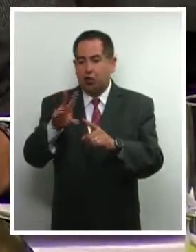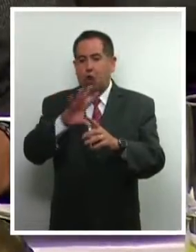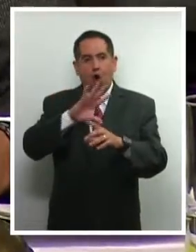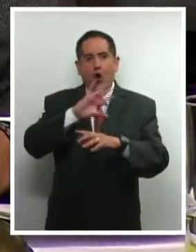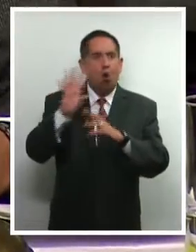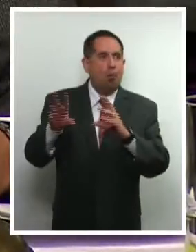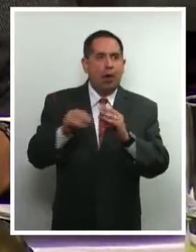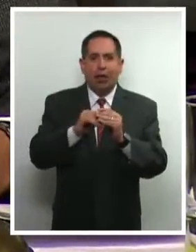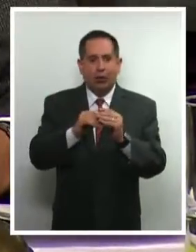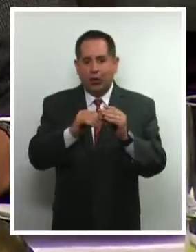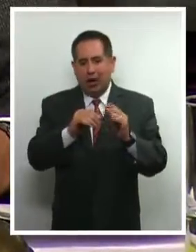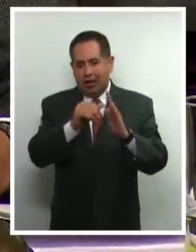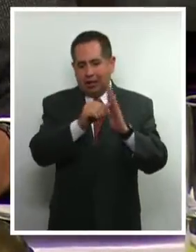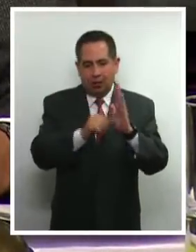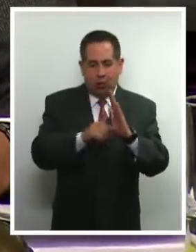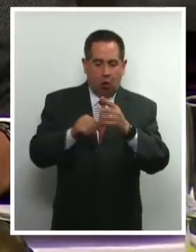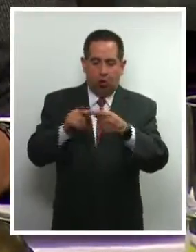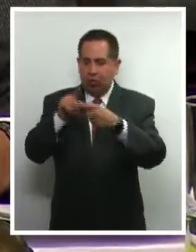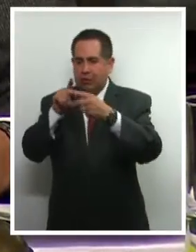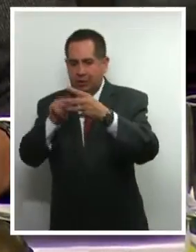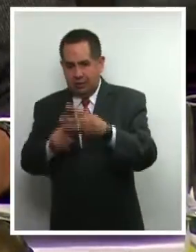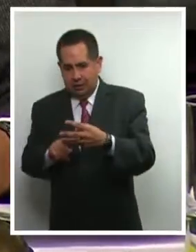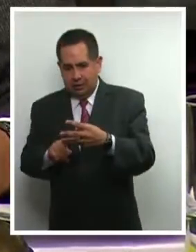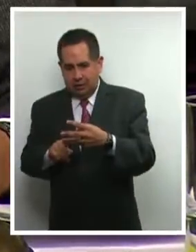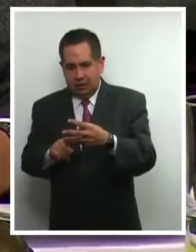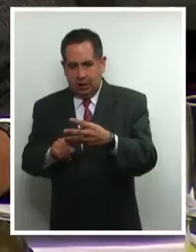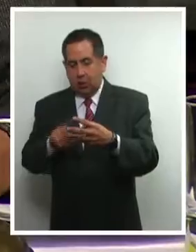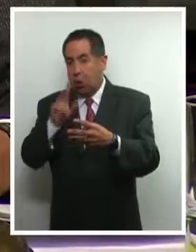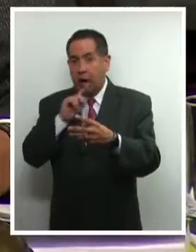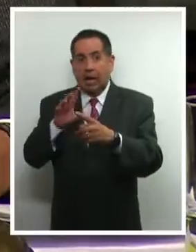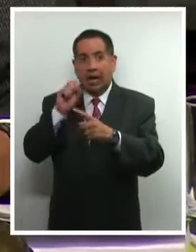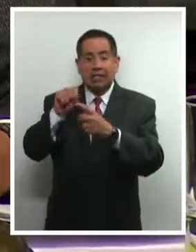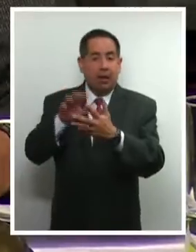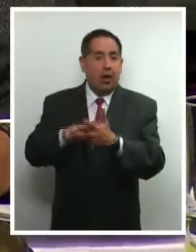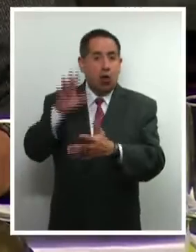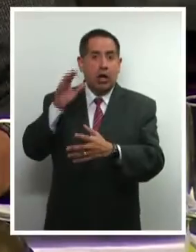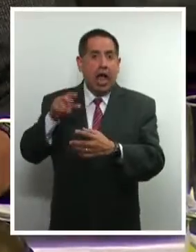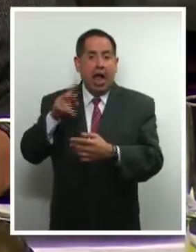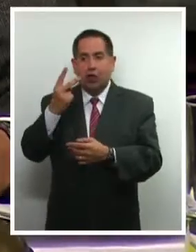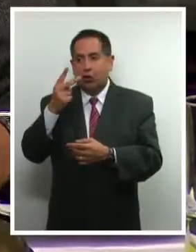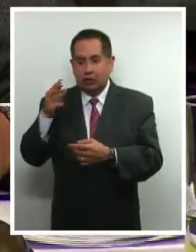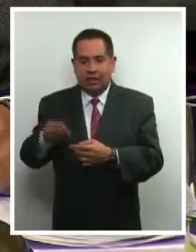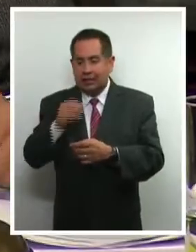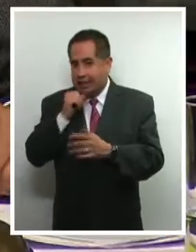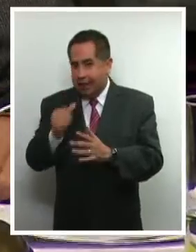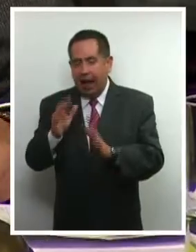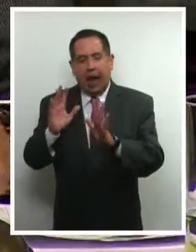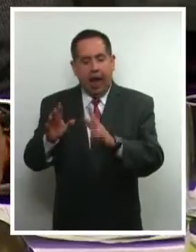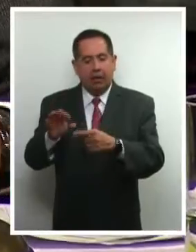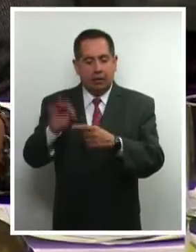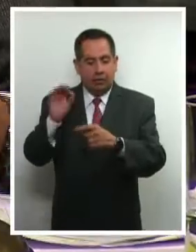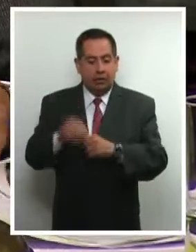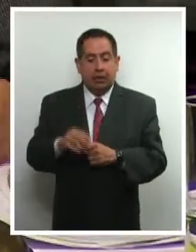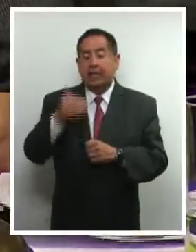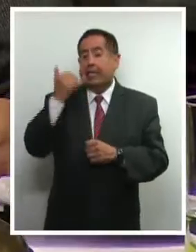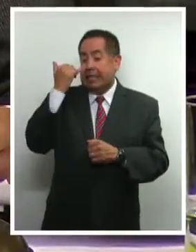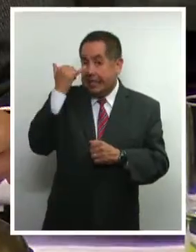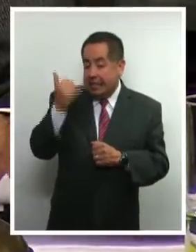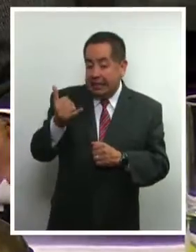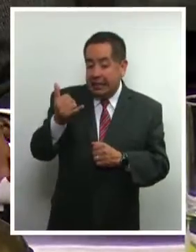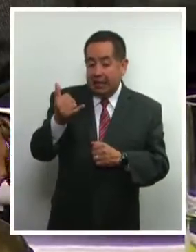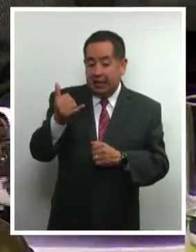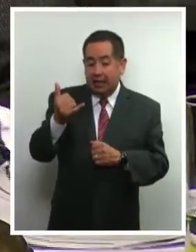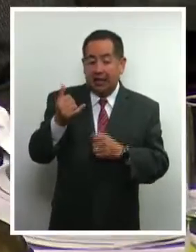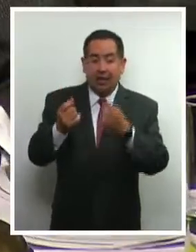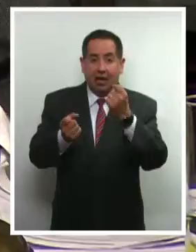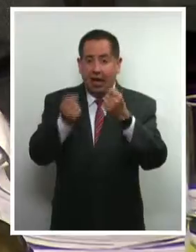artículo cuando no se alcanzara la mayoría calificada. Y de los que, en el